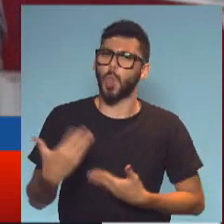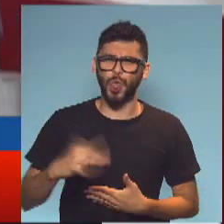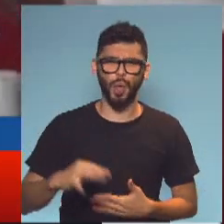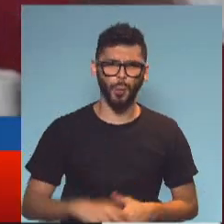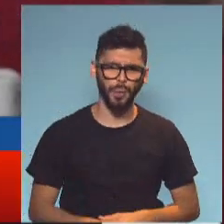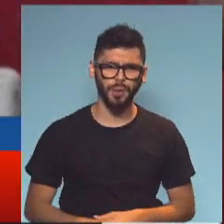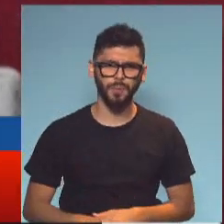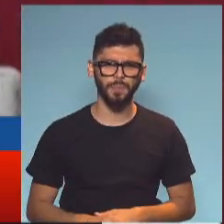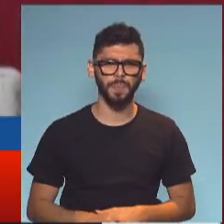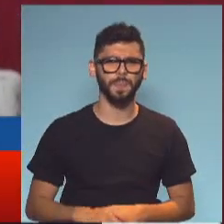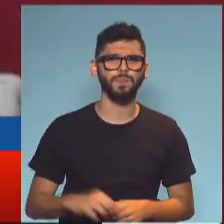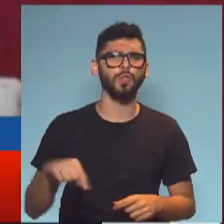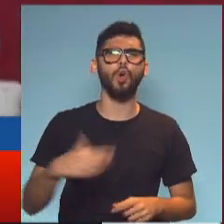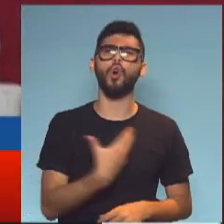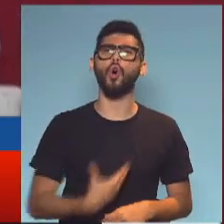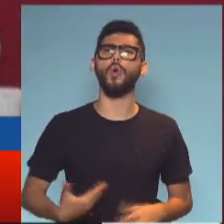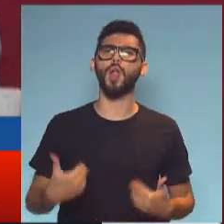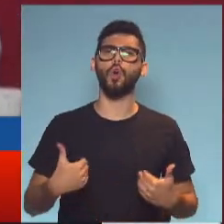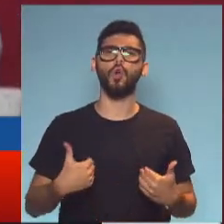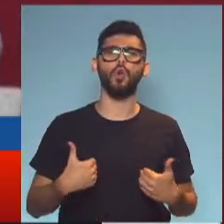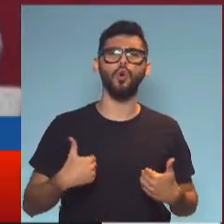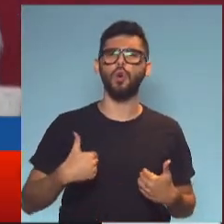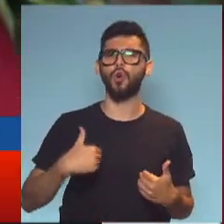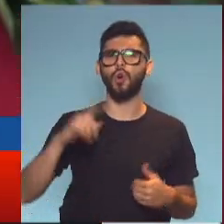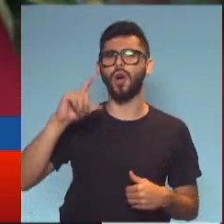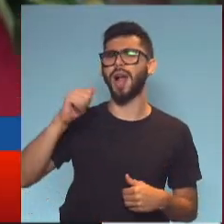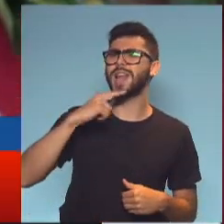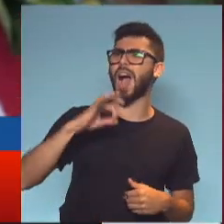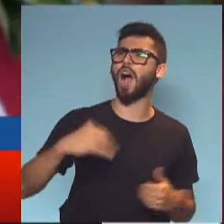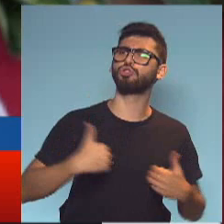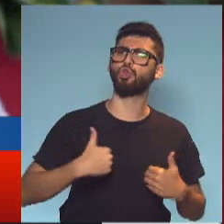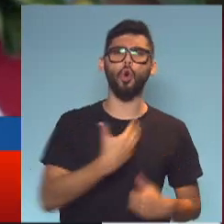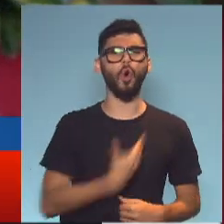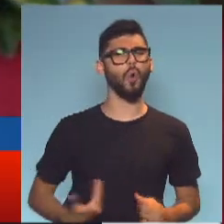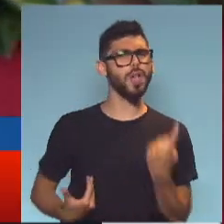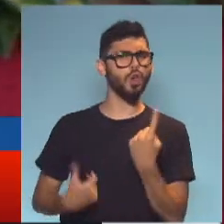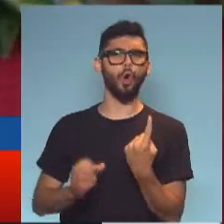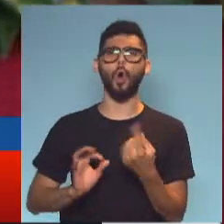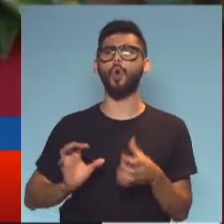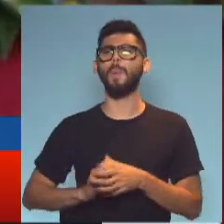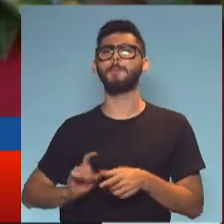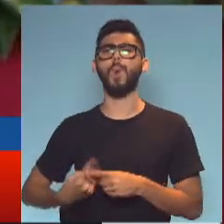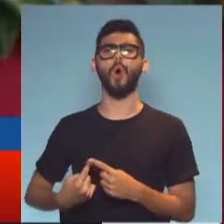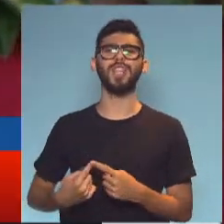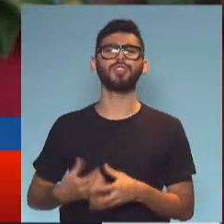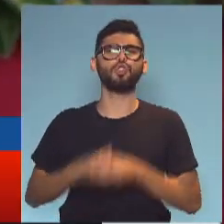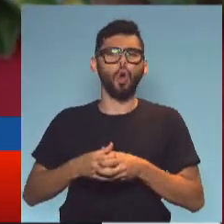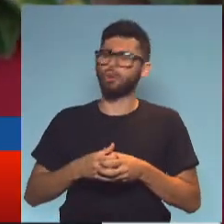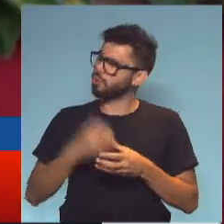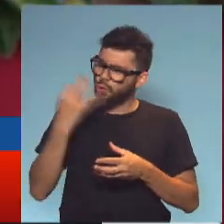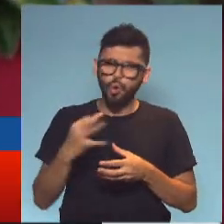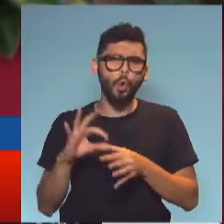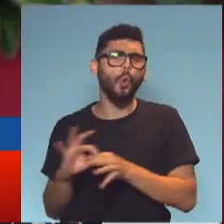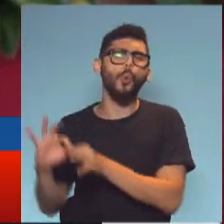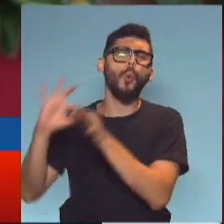el gobierno de Guillermo Lasso, de Creo o de un partido en particular. Este es un gobierno de unidad